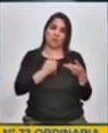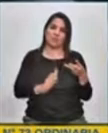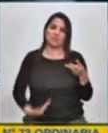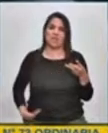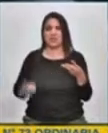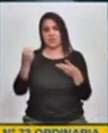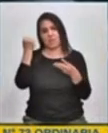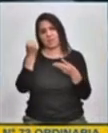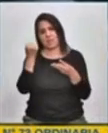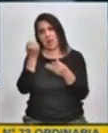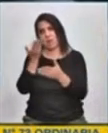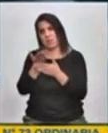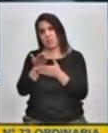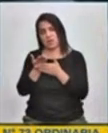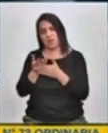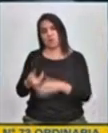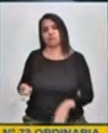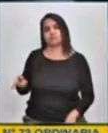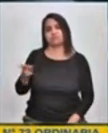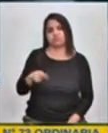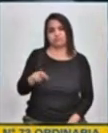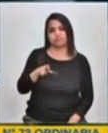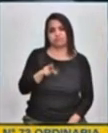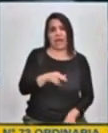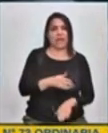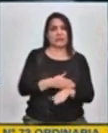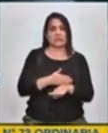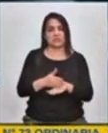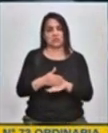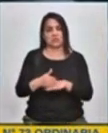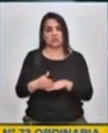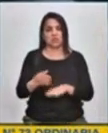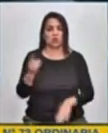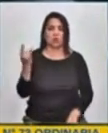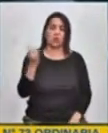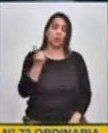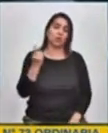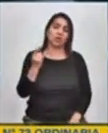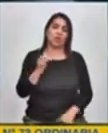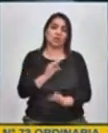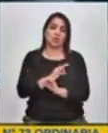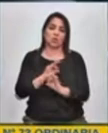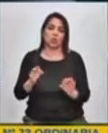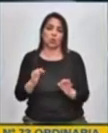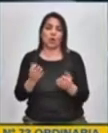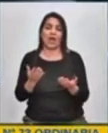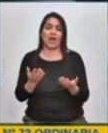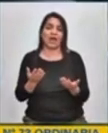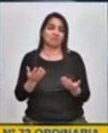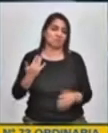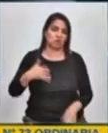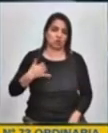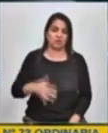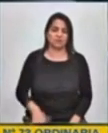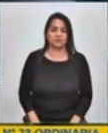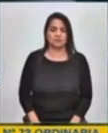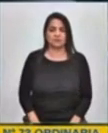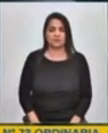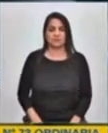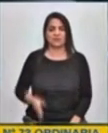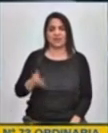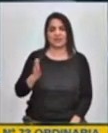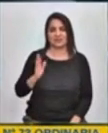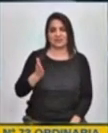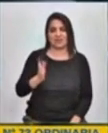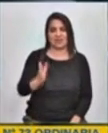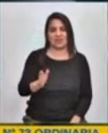en una y otra postergación, producto de que lo urgente nunca es al final necesariamente lo importante, seguimos con este